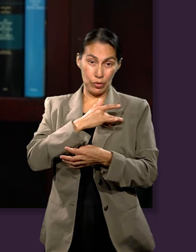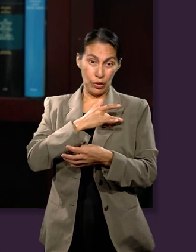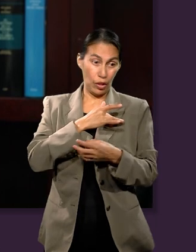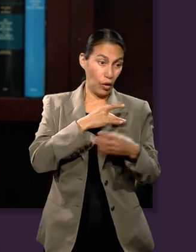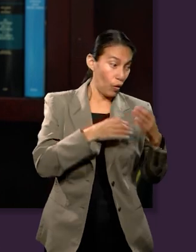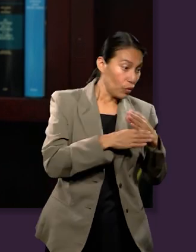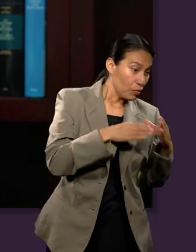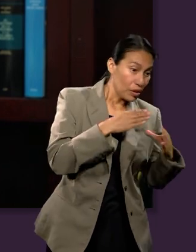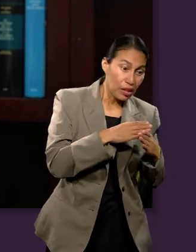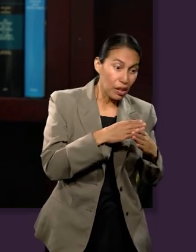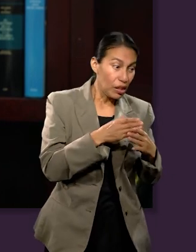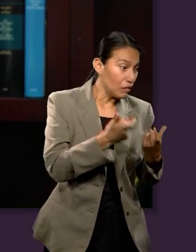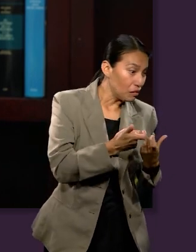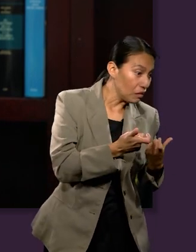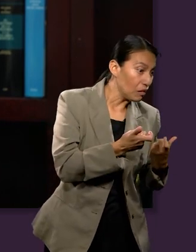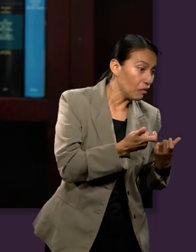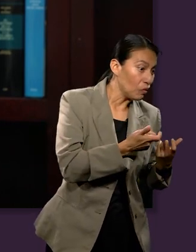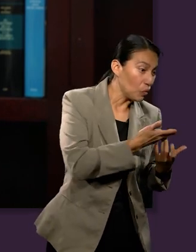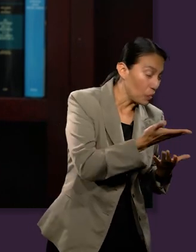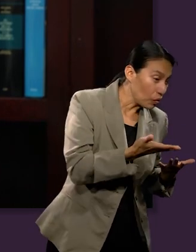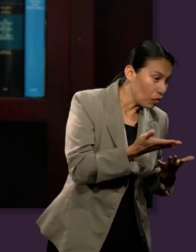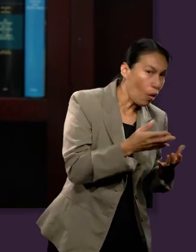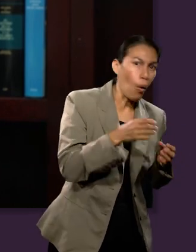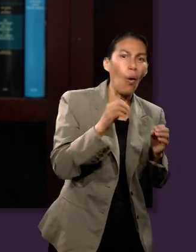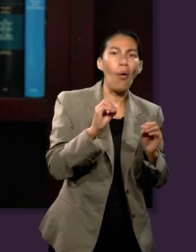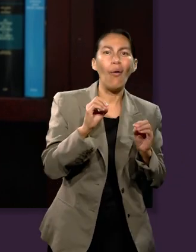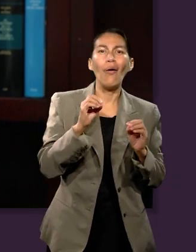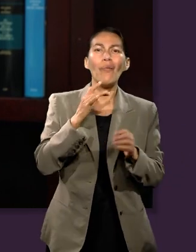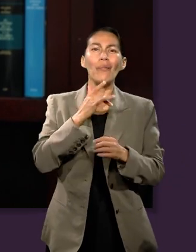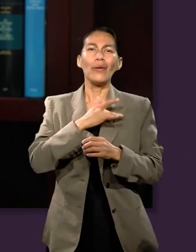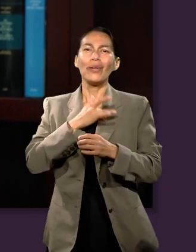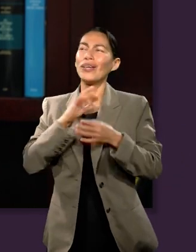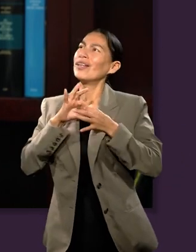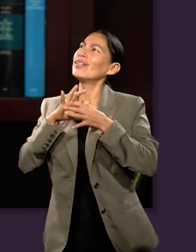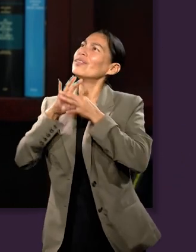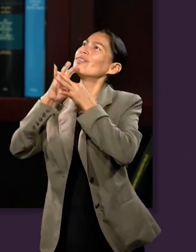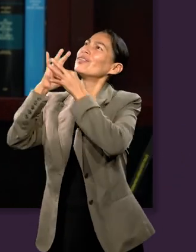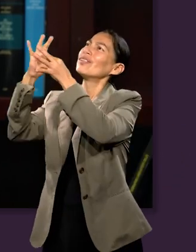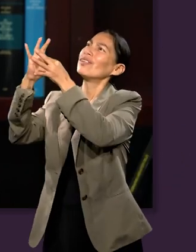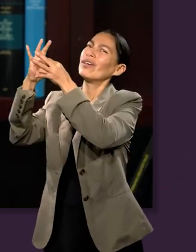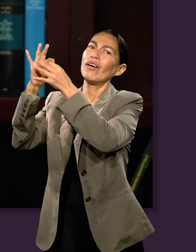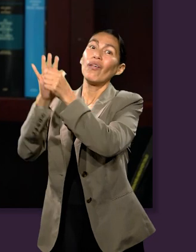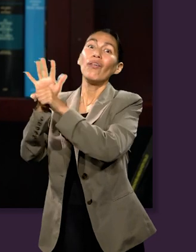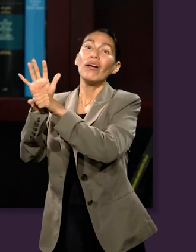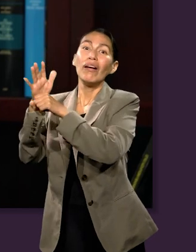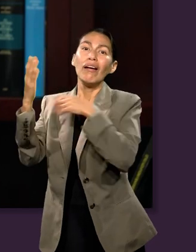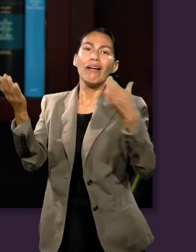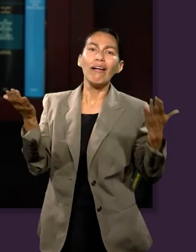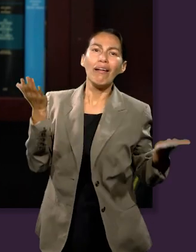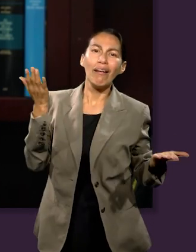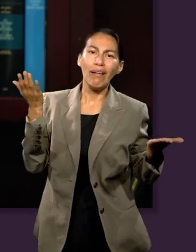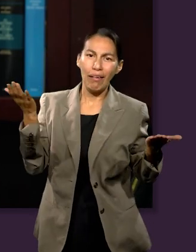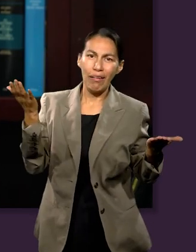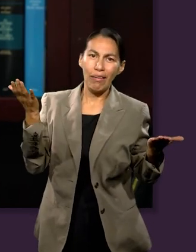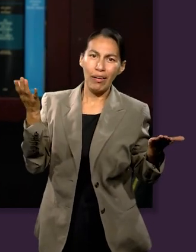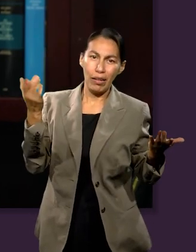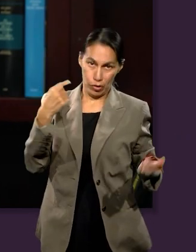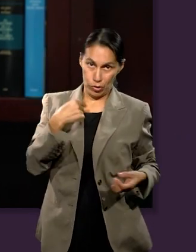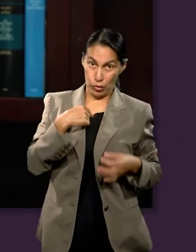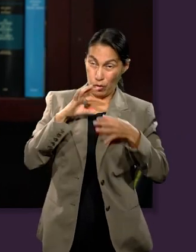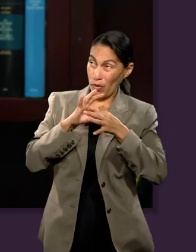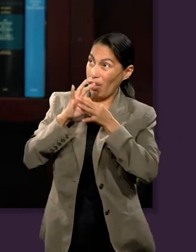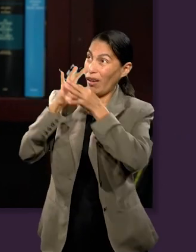también estará vuestro tesoro entonces pongamos nuestro corazón en Cristo Y al hacerlo